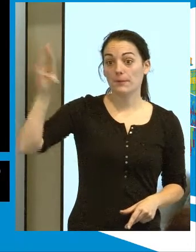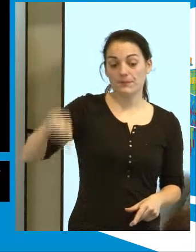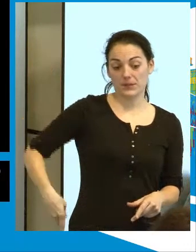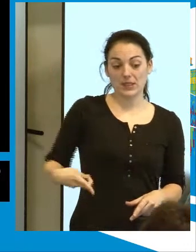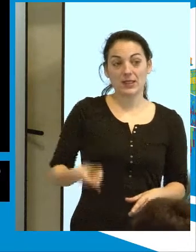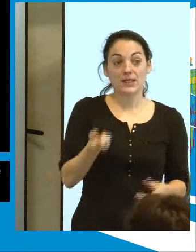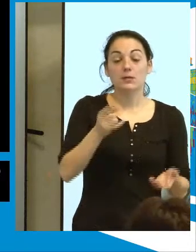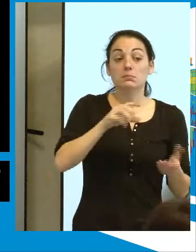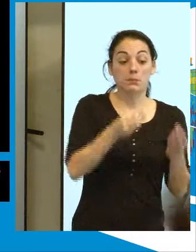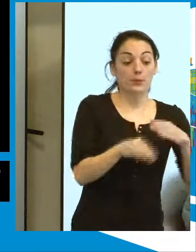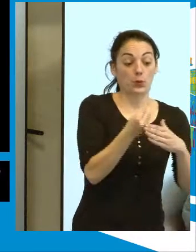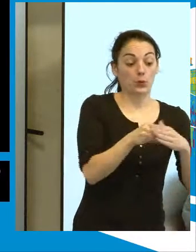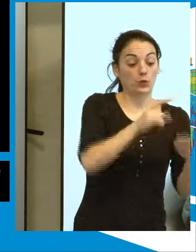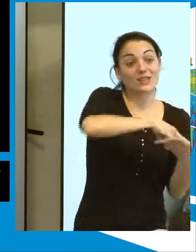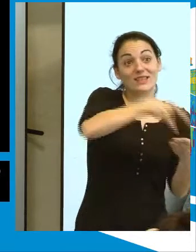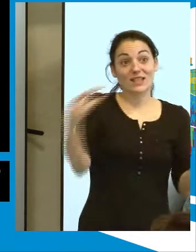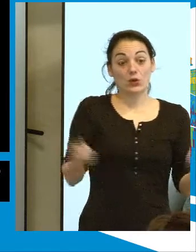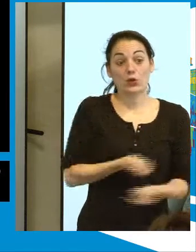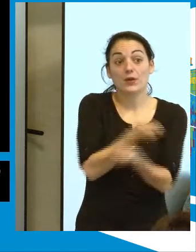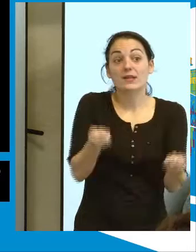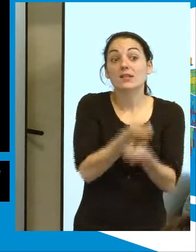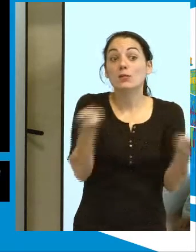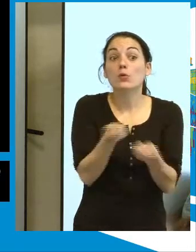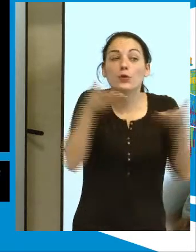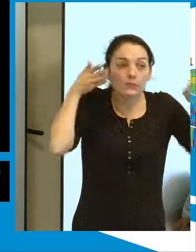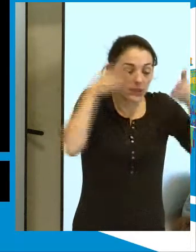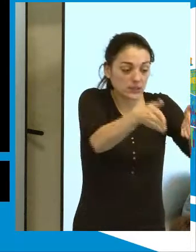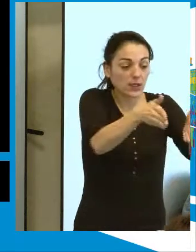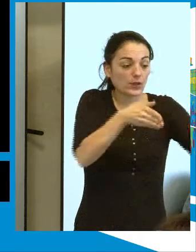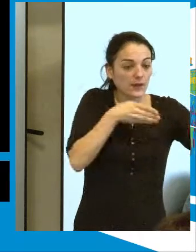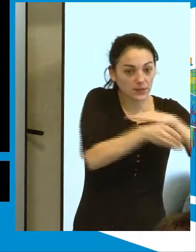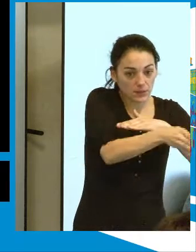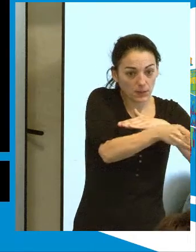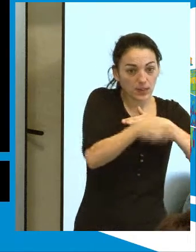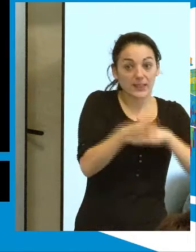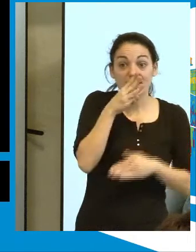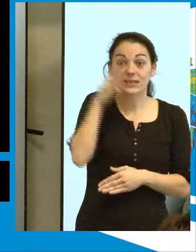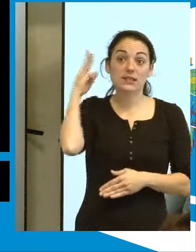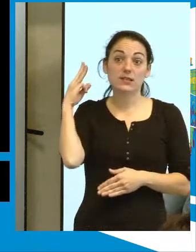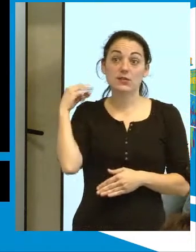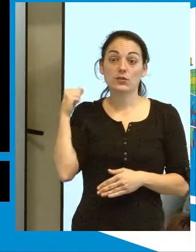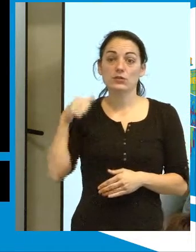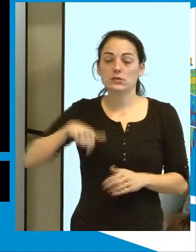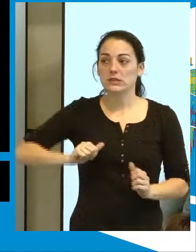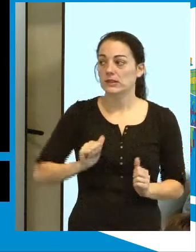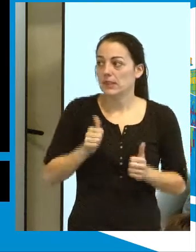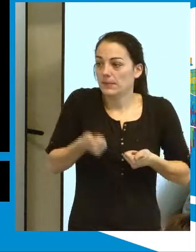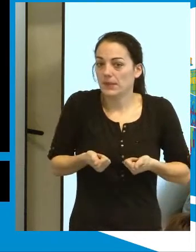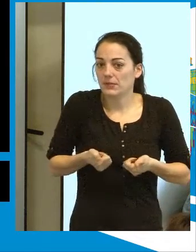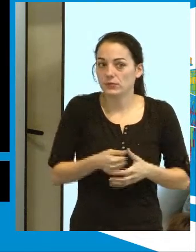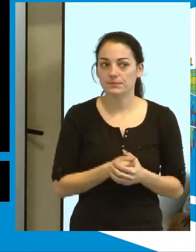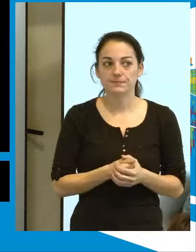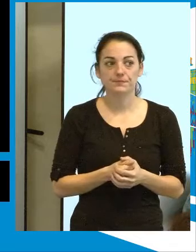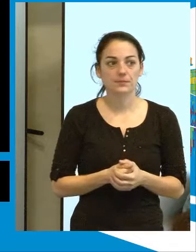productos tecnológicos orientados al tema de la accesibilidad. Entonces, hace ya más de 3 años, pues comenzamos